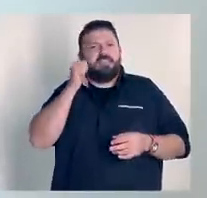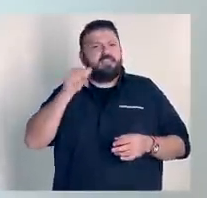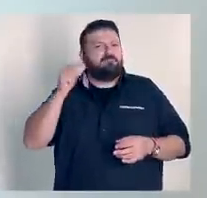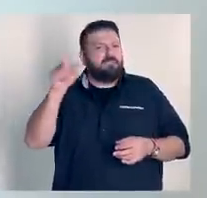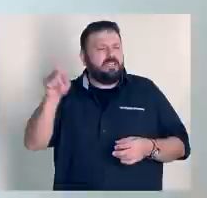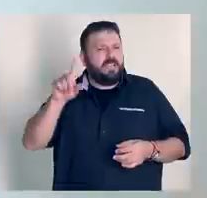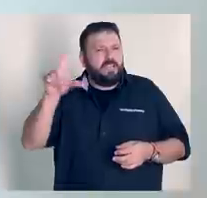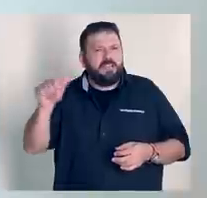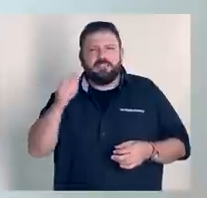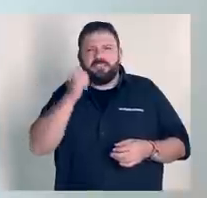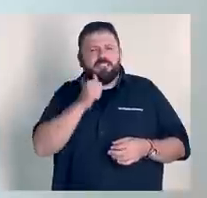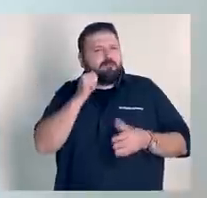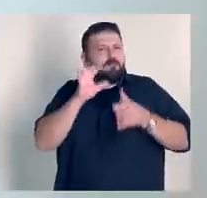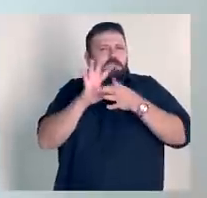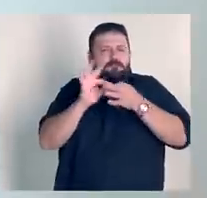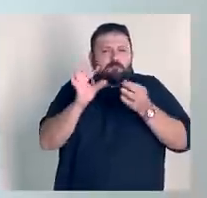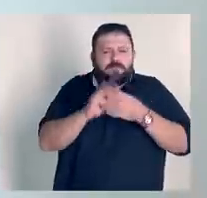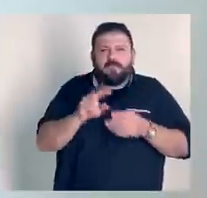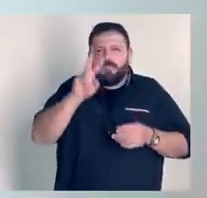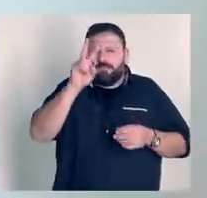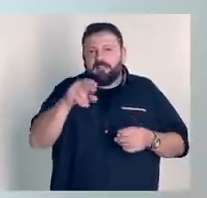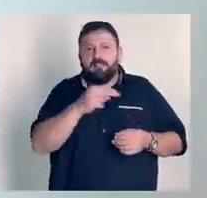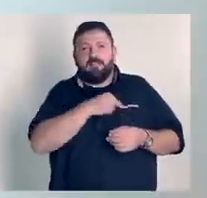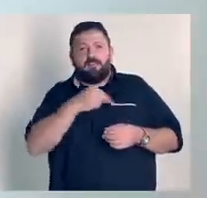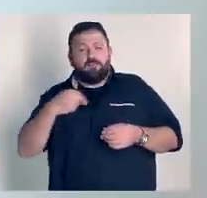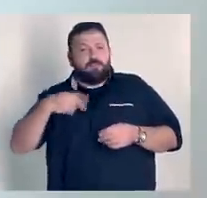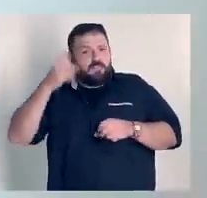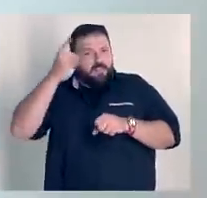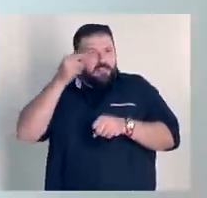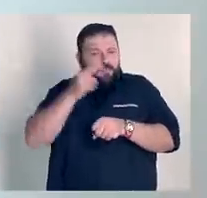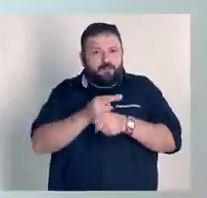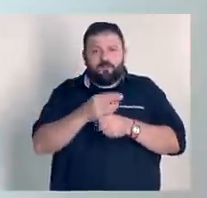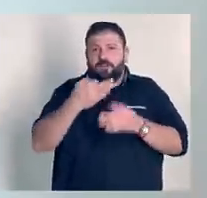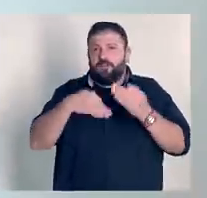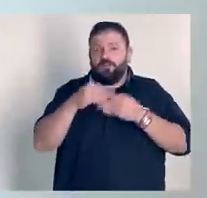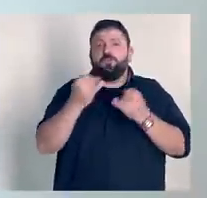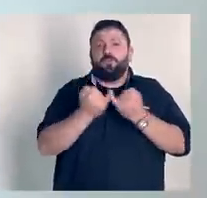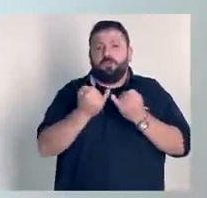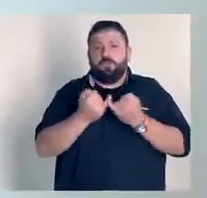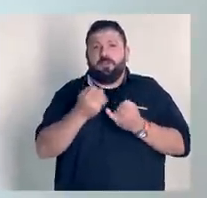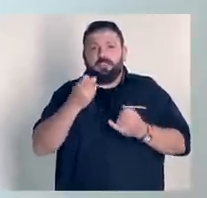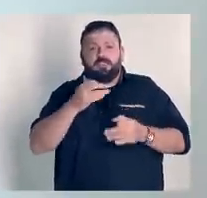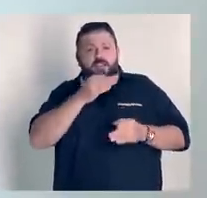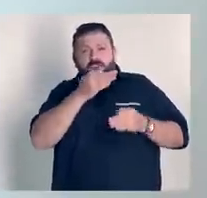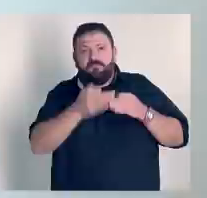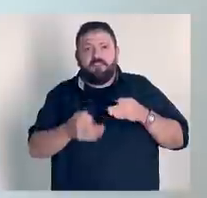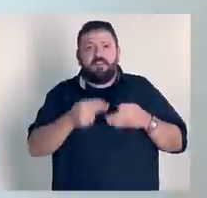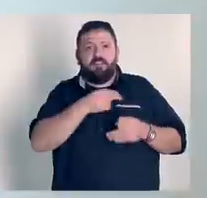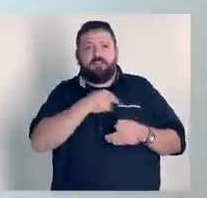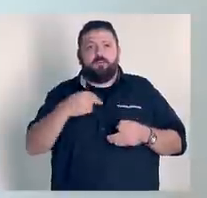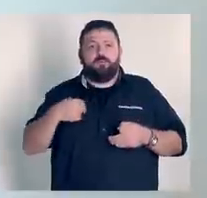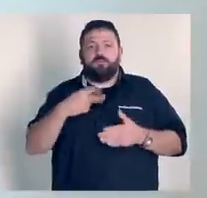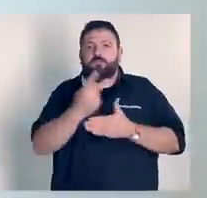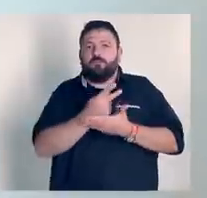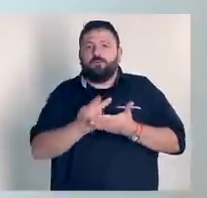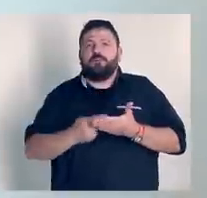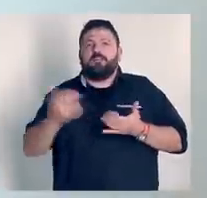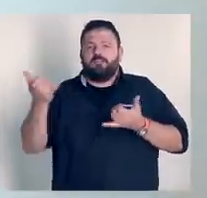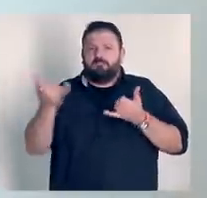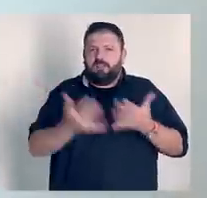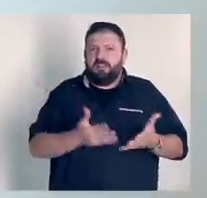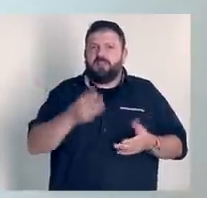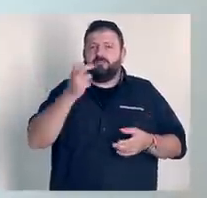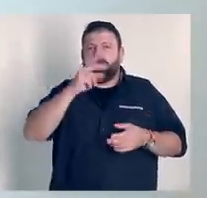con maravillosas noticias. Nuestra directora de la línea de belleza, Kenia Vergara, va a estar al final de nuestro programa trayendo lanzamientos